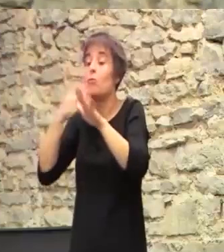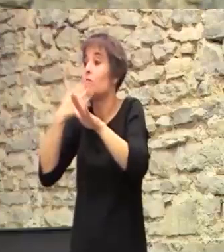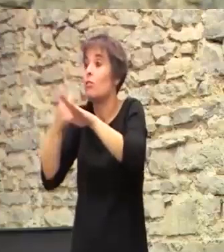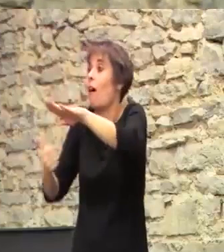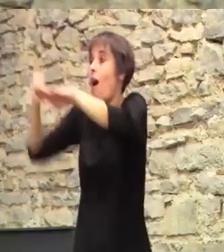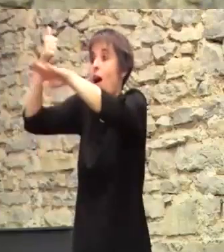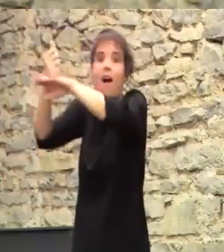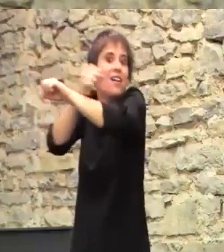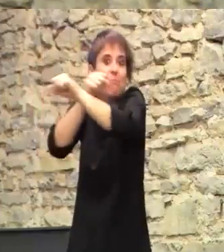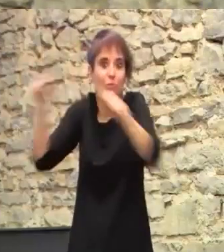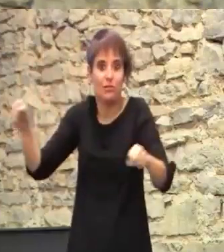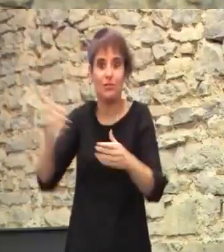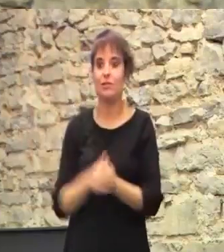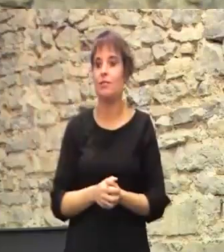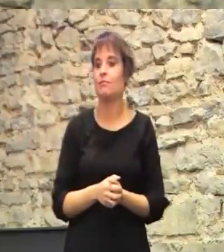llegamos